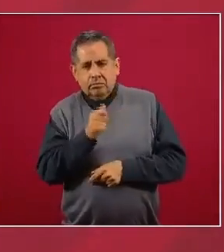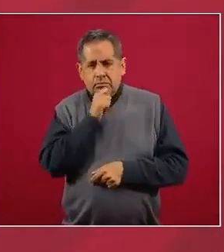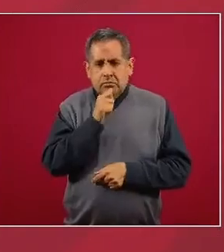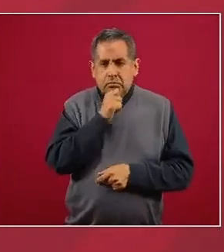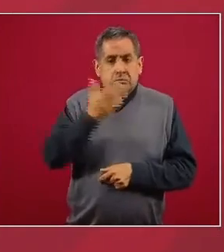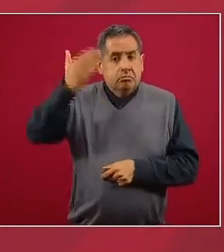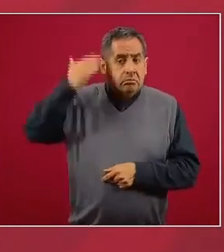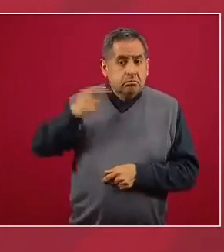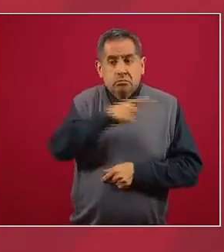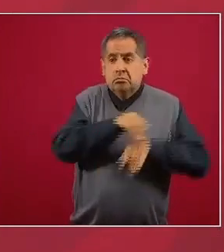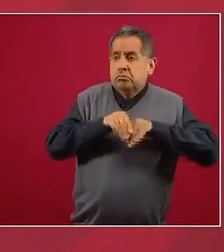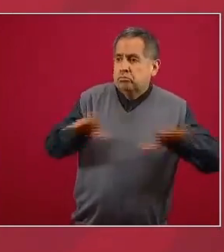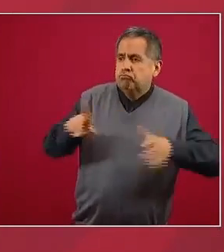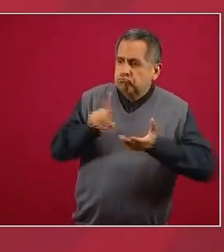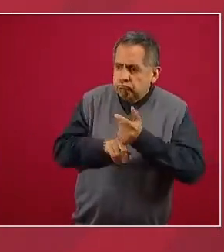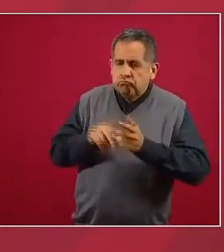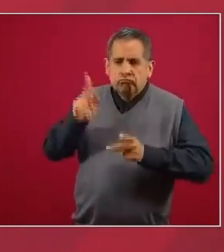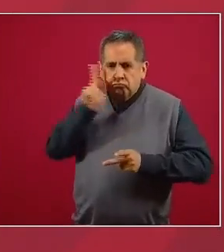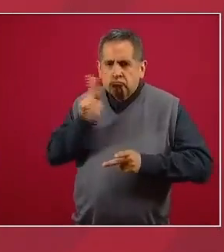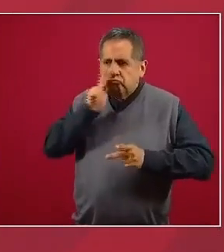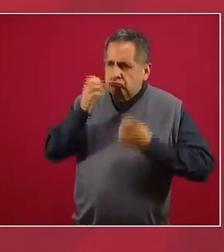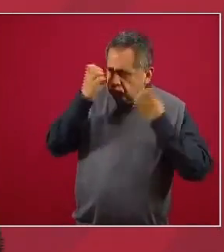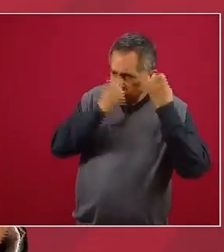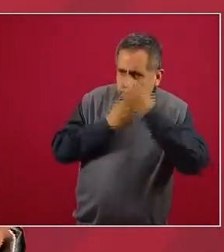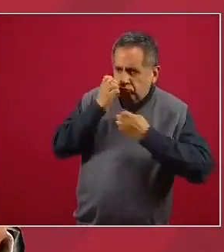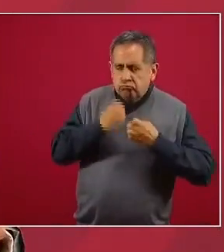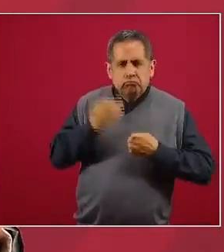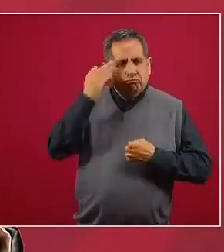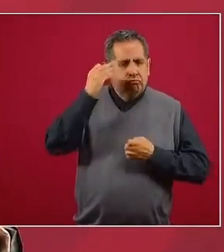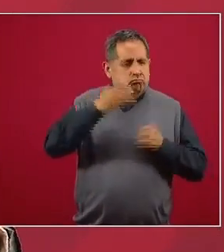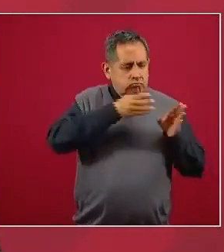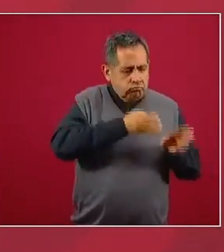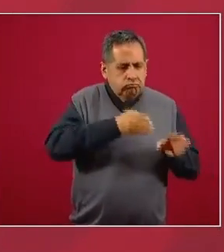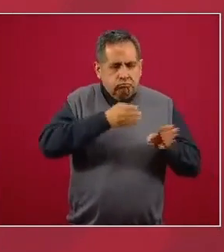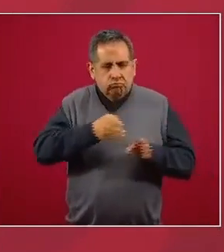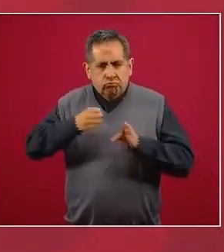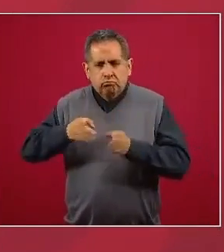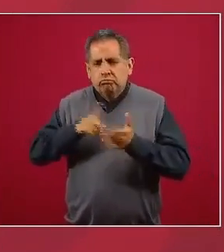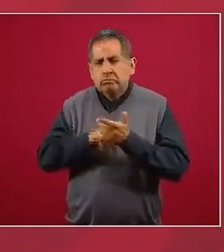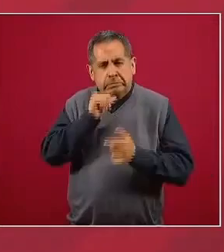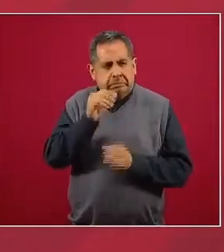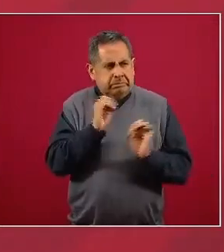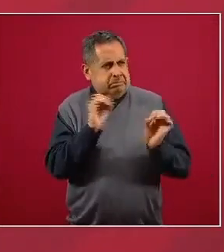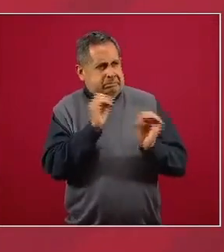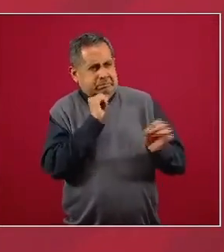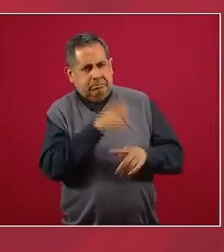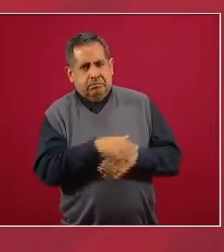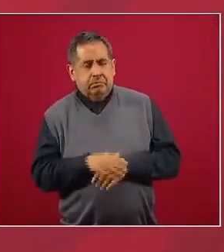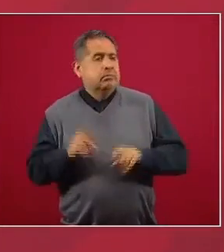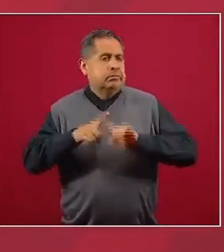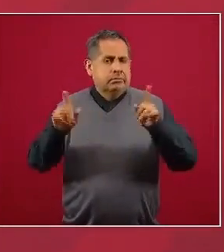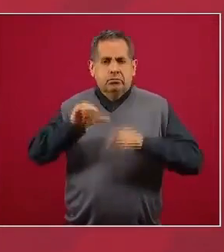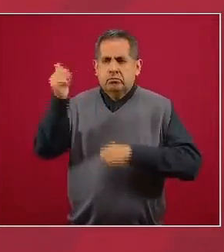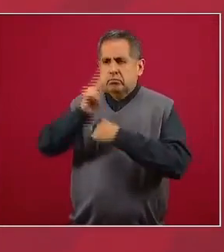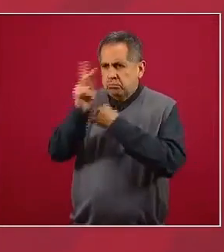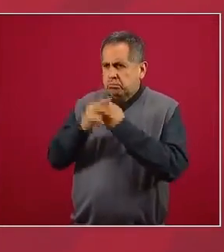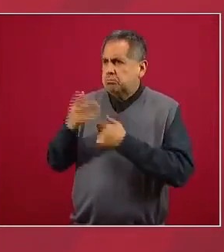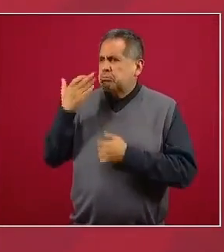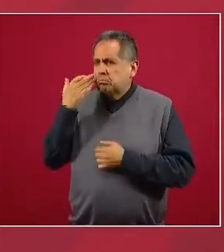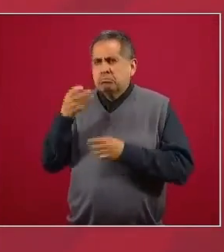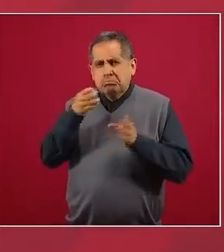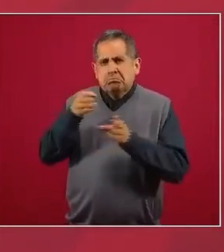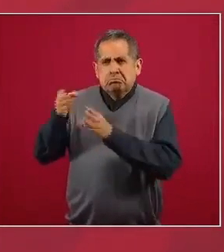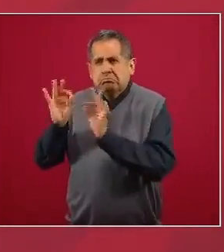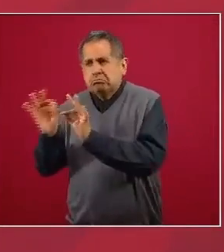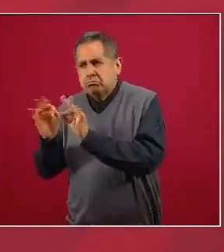había conocimiento público sobre las fases de desarrollo de esta vacuna, a diferencia de vacunas de otros países.